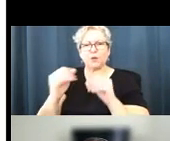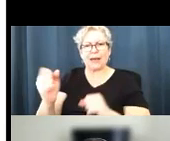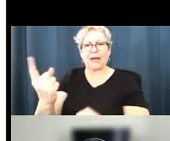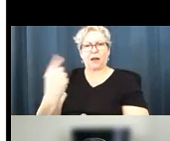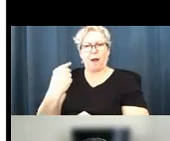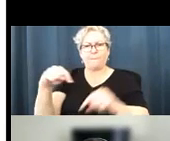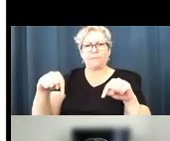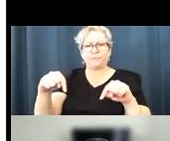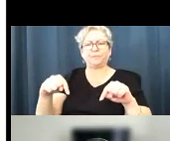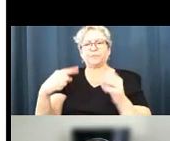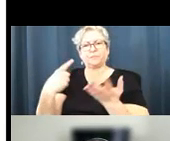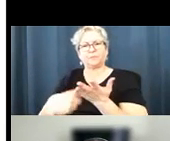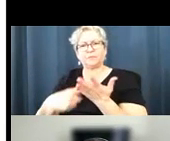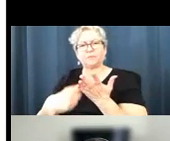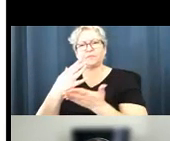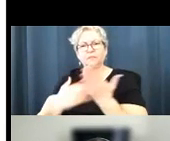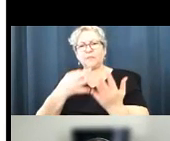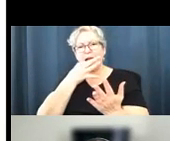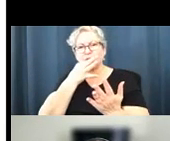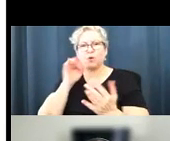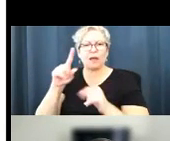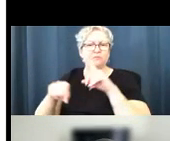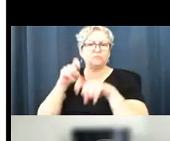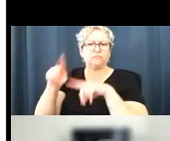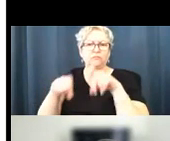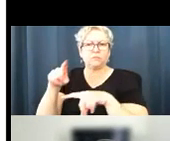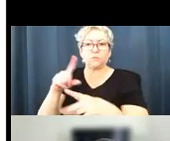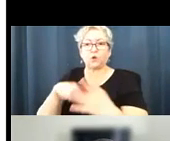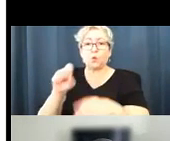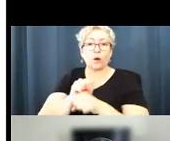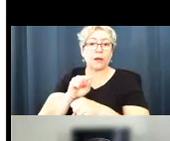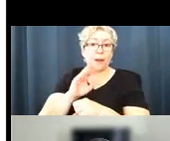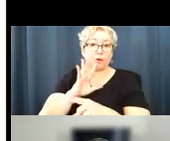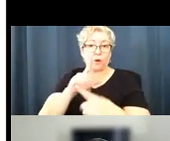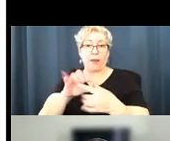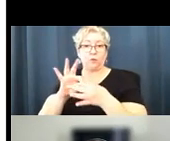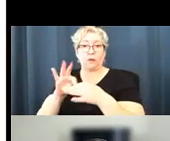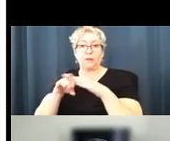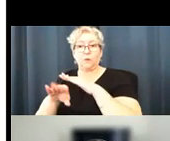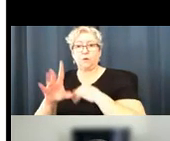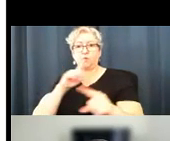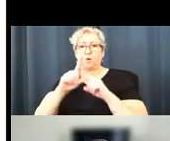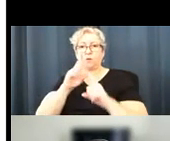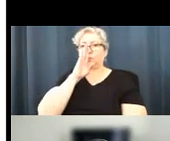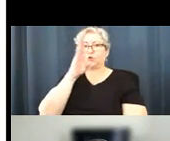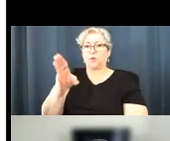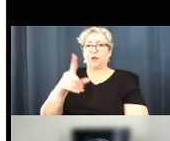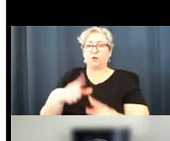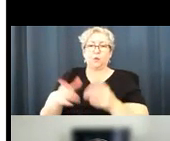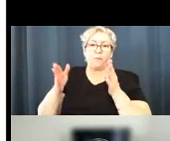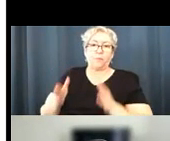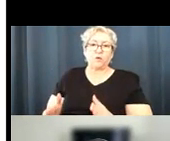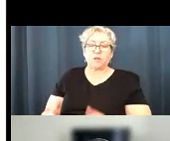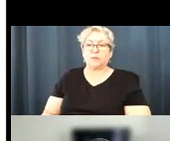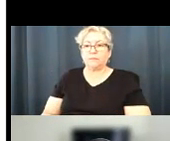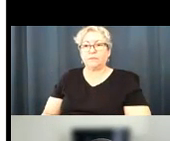sesiones donde usted puede venir y vamos a tener unos expertos para simplemente contestar preguntas sobre las cosas que ustedes están haciendo o preguntas